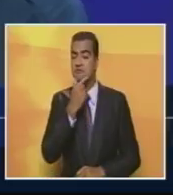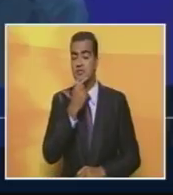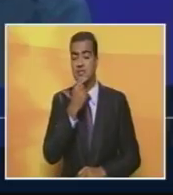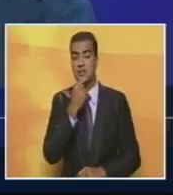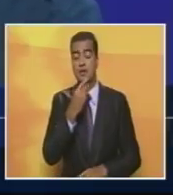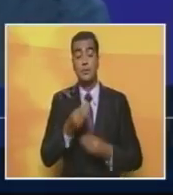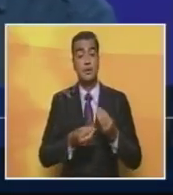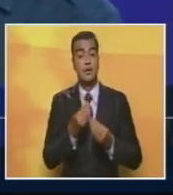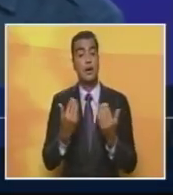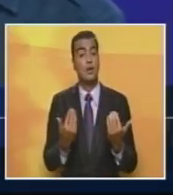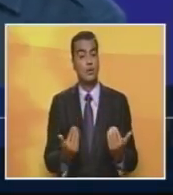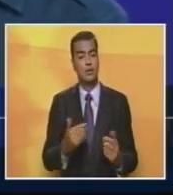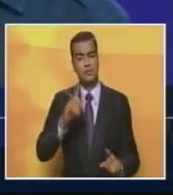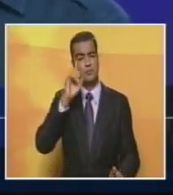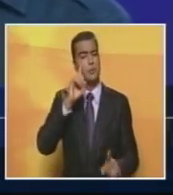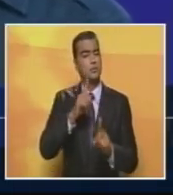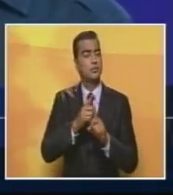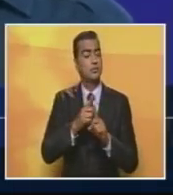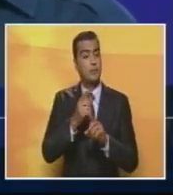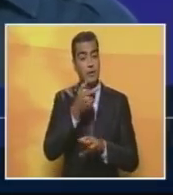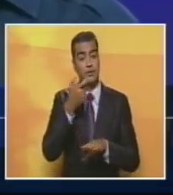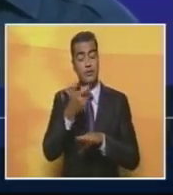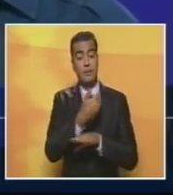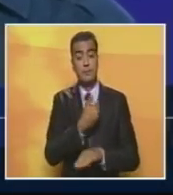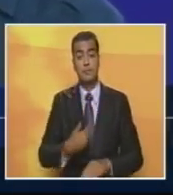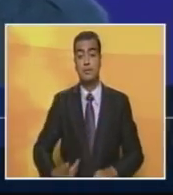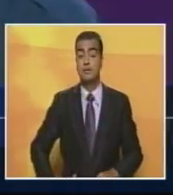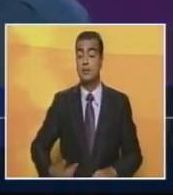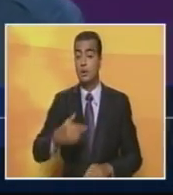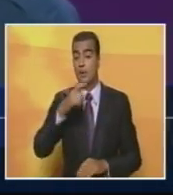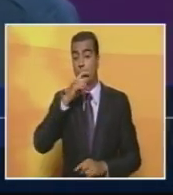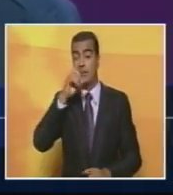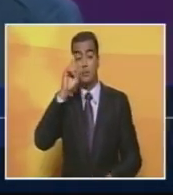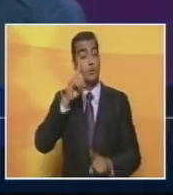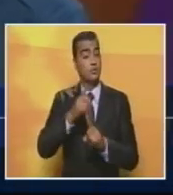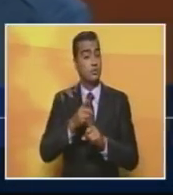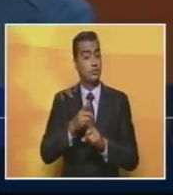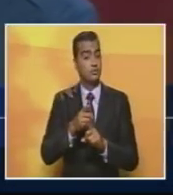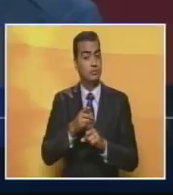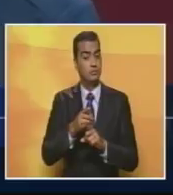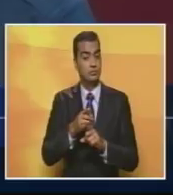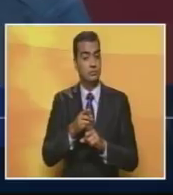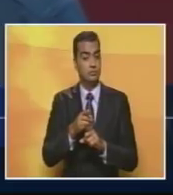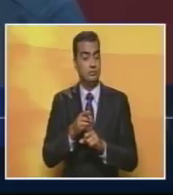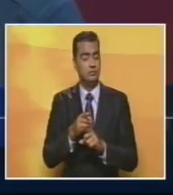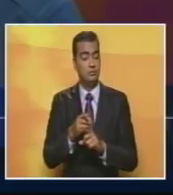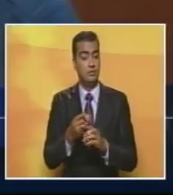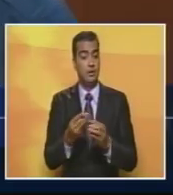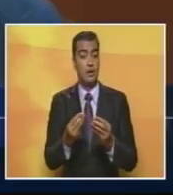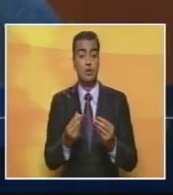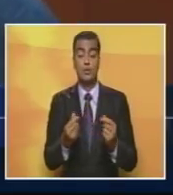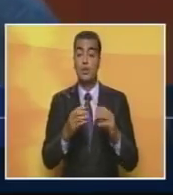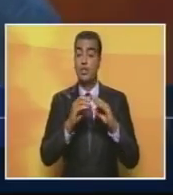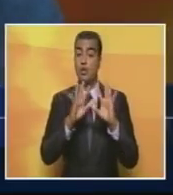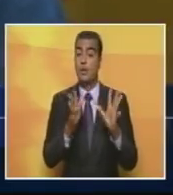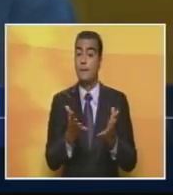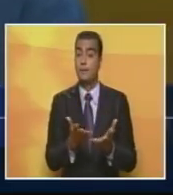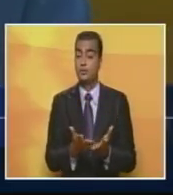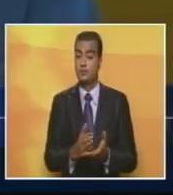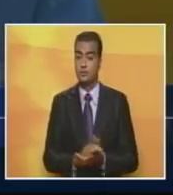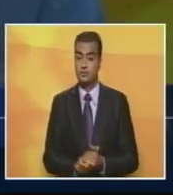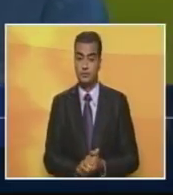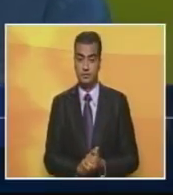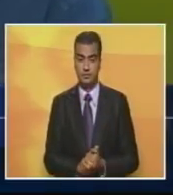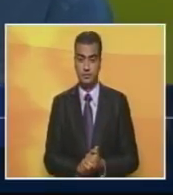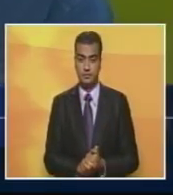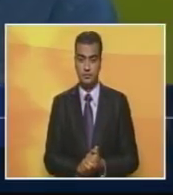las operaciones. Ahora, el propósito del gobierno del presidente Nicolás Maduro y el propósito de las economías del mundo, debemos decirlo,